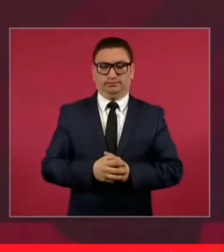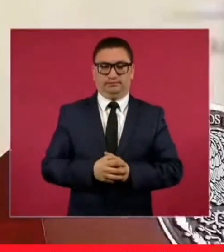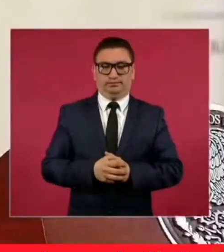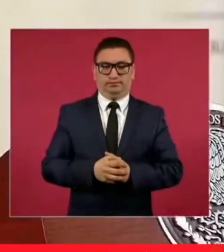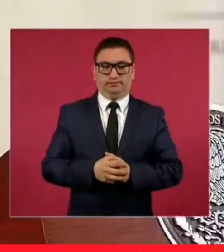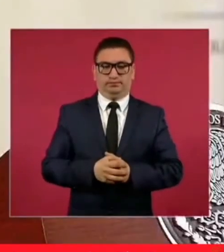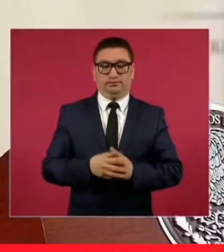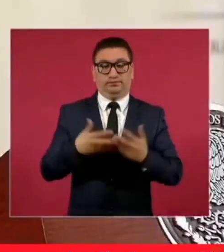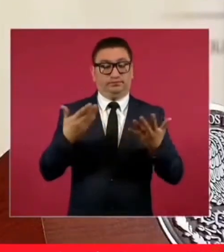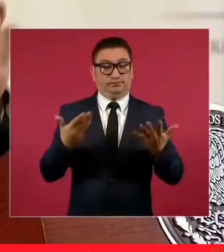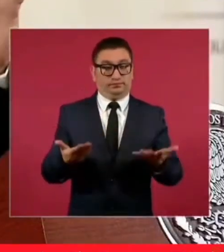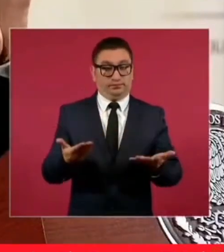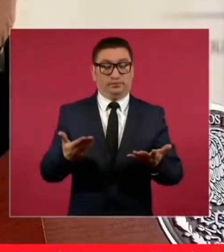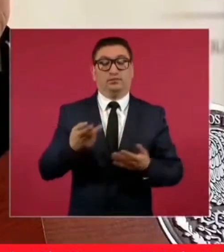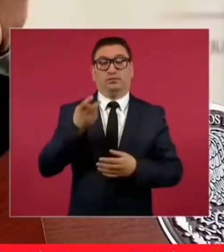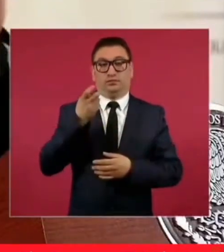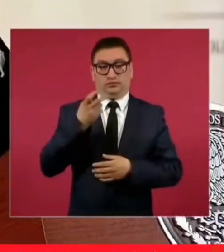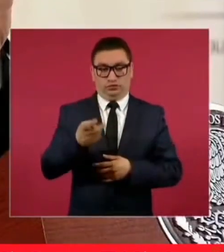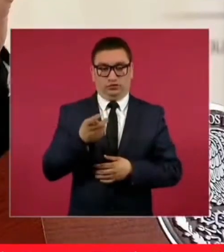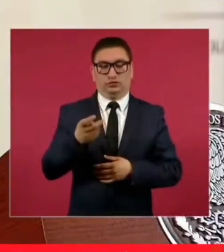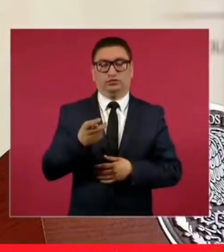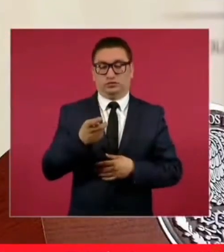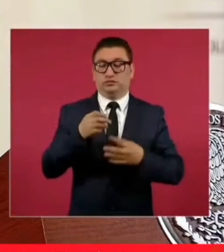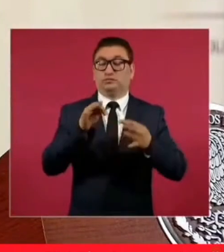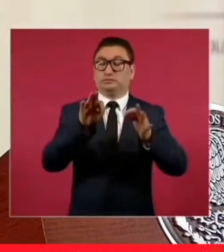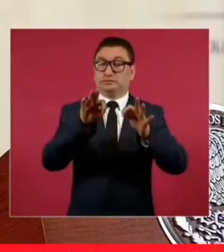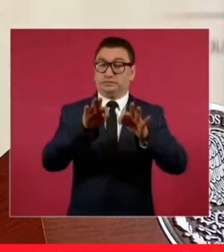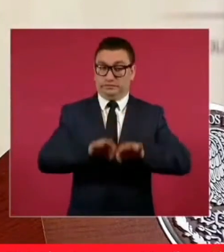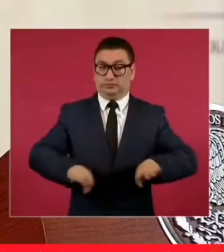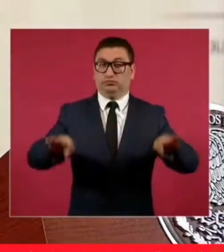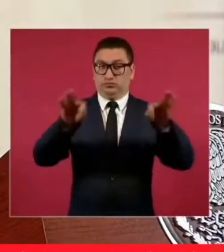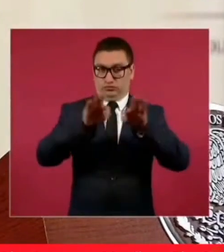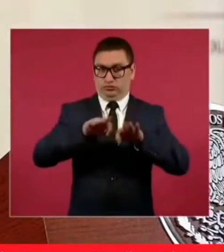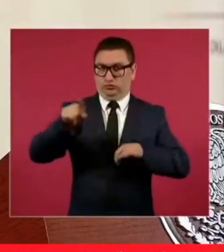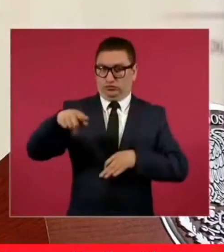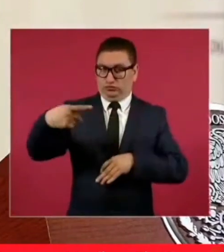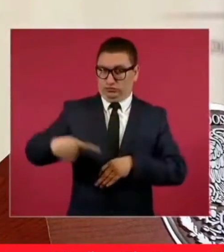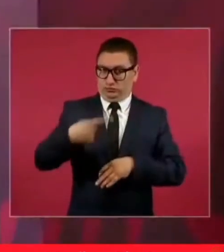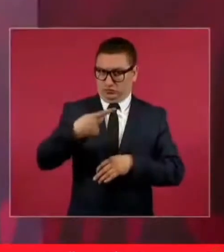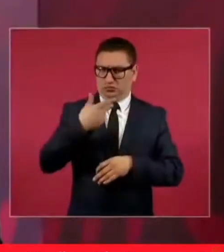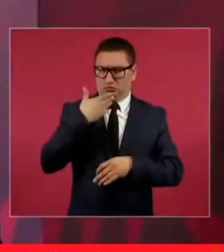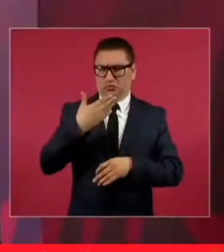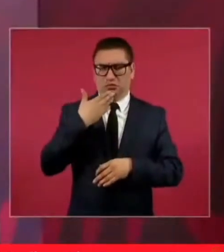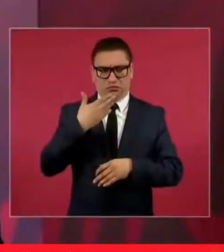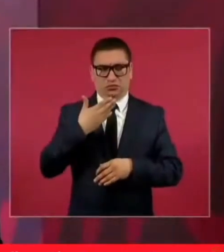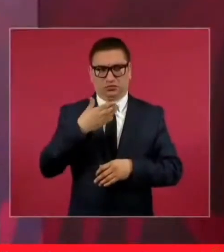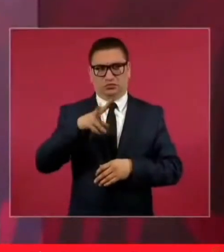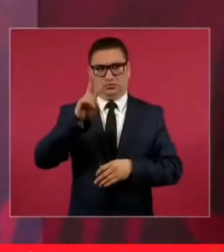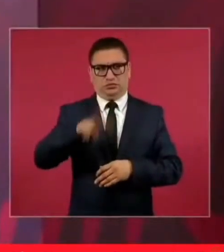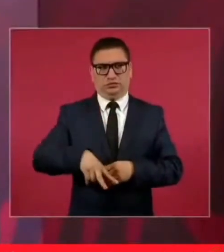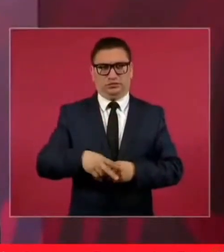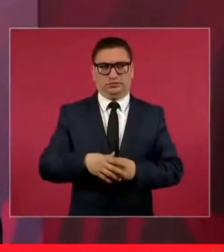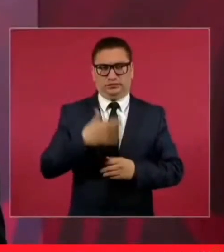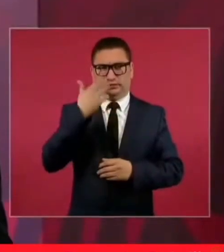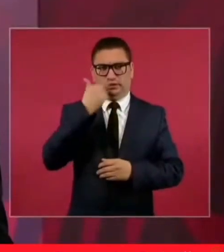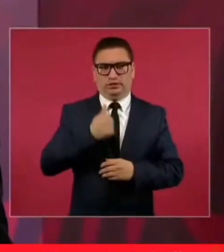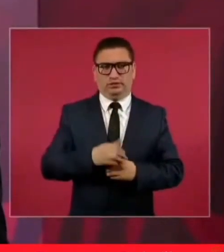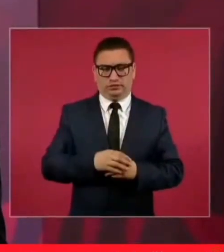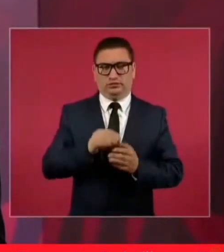Entonces, sí es importante lo que planteas. Además, es cierto,